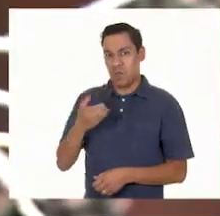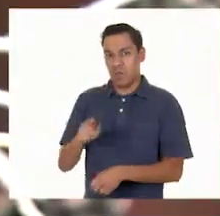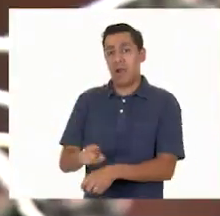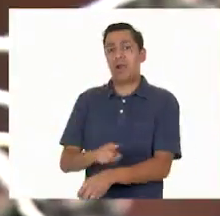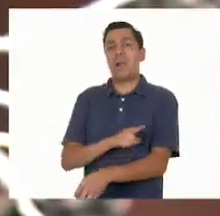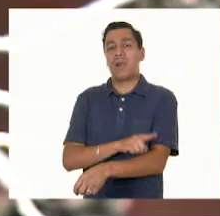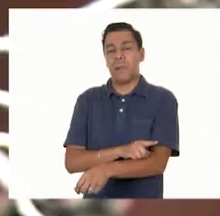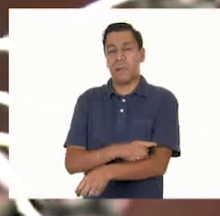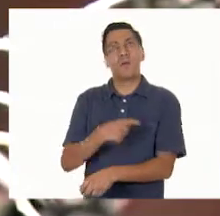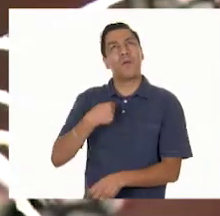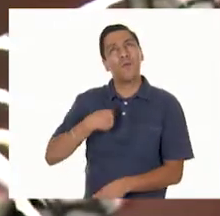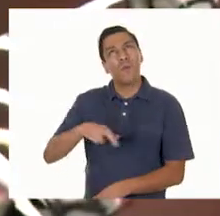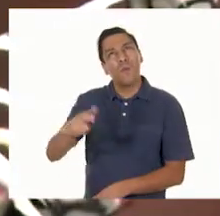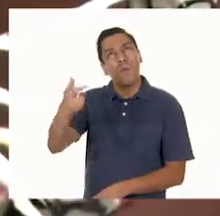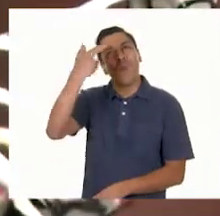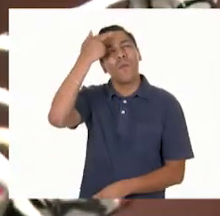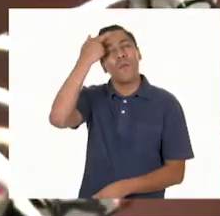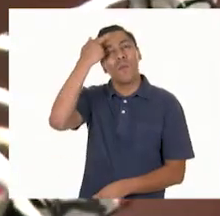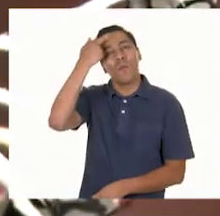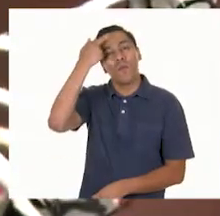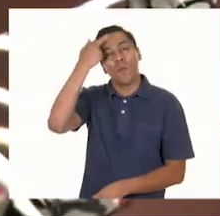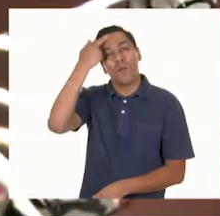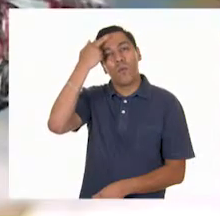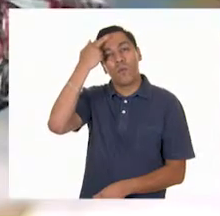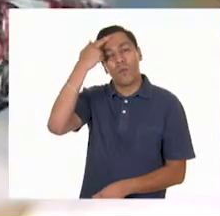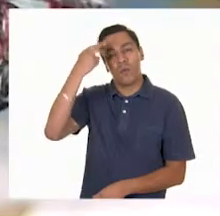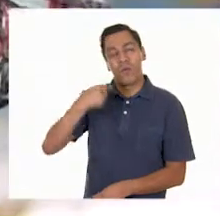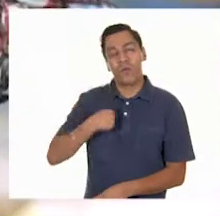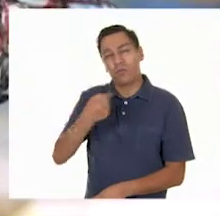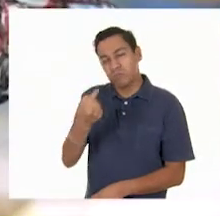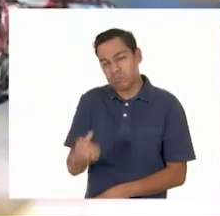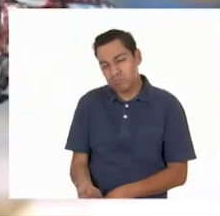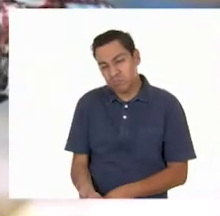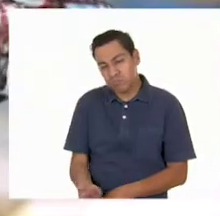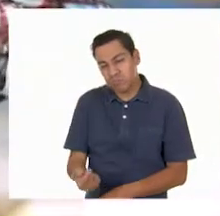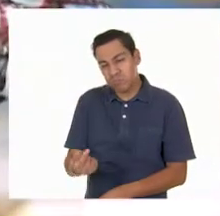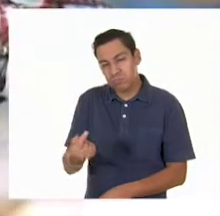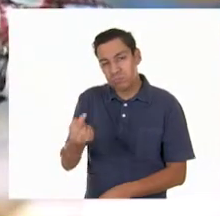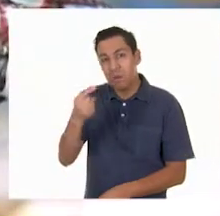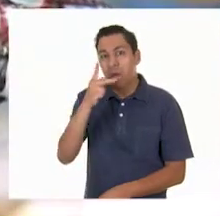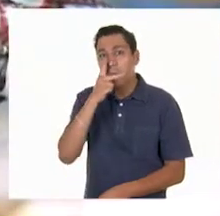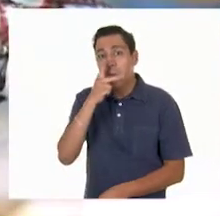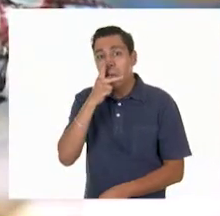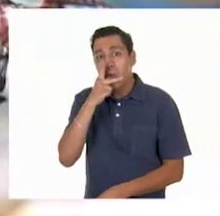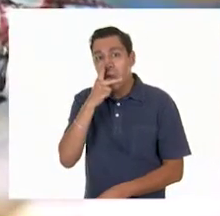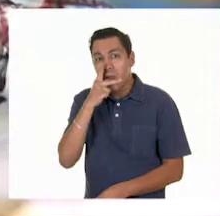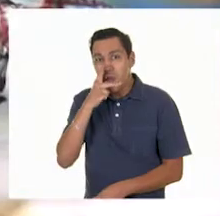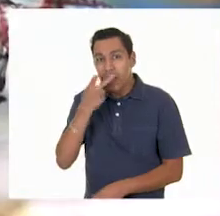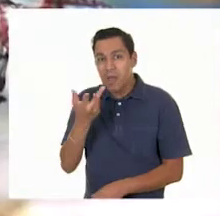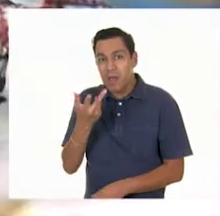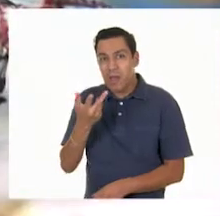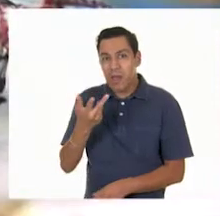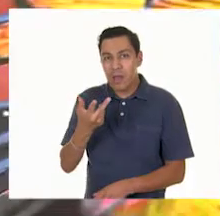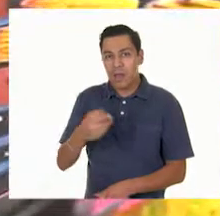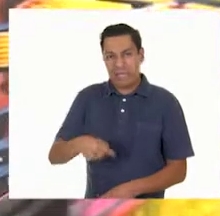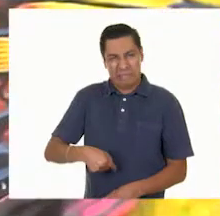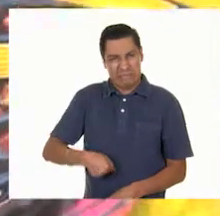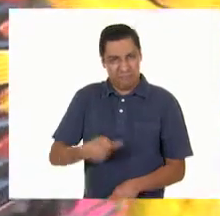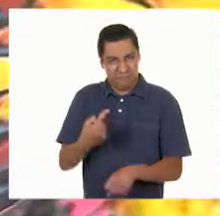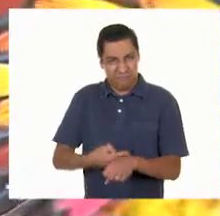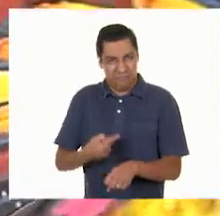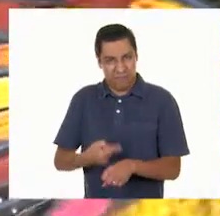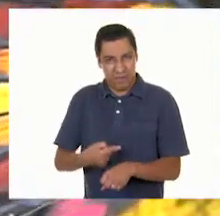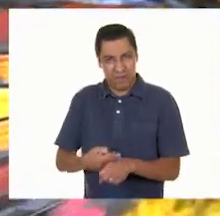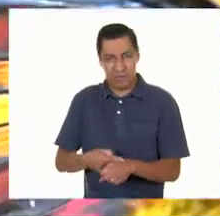yo me acuerdo como un surf y todavía que mi papá andaba mano de úlcera gástrica y